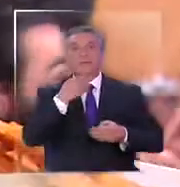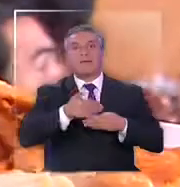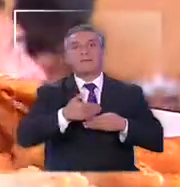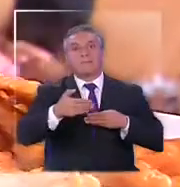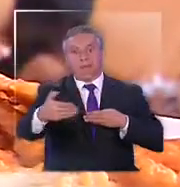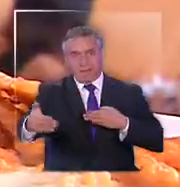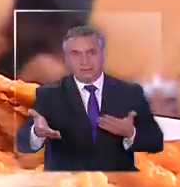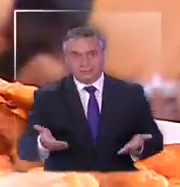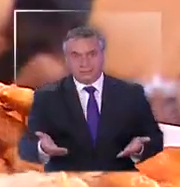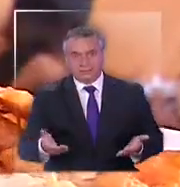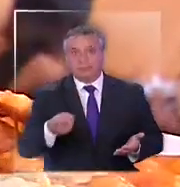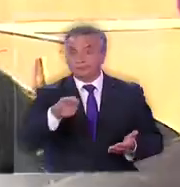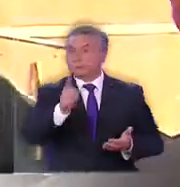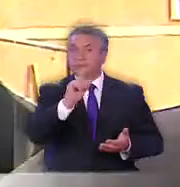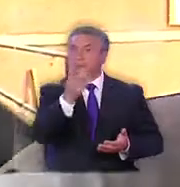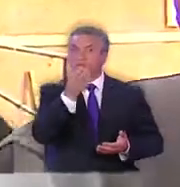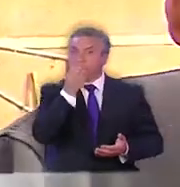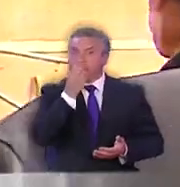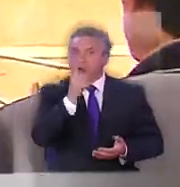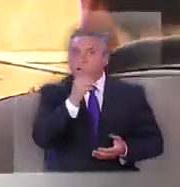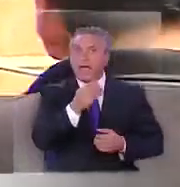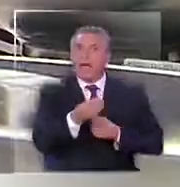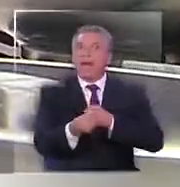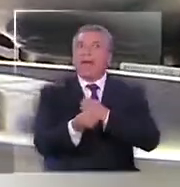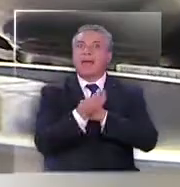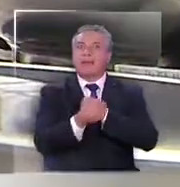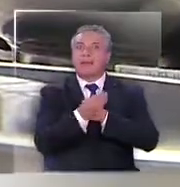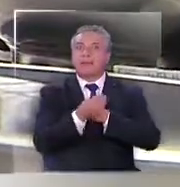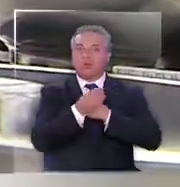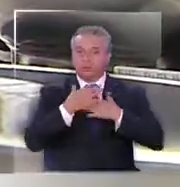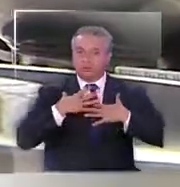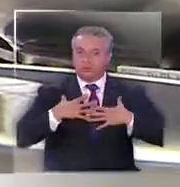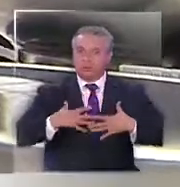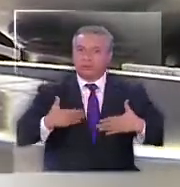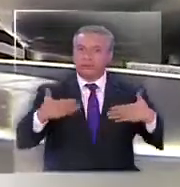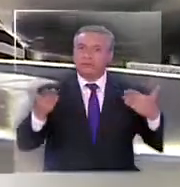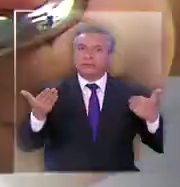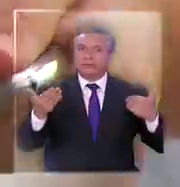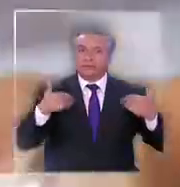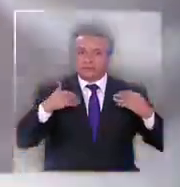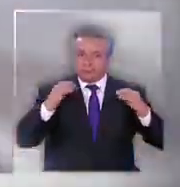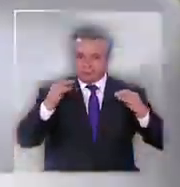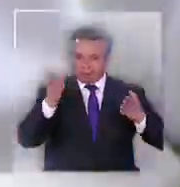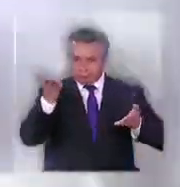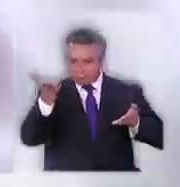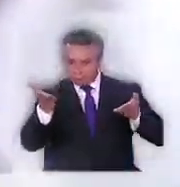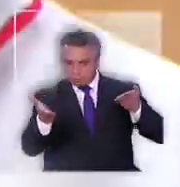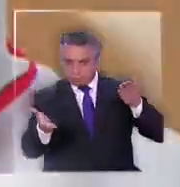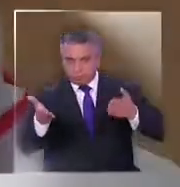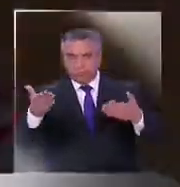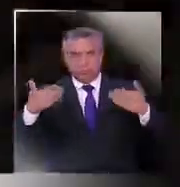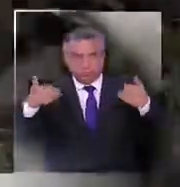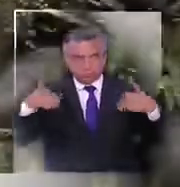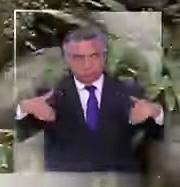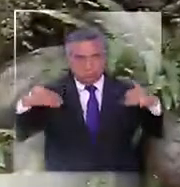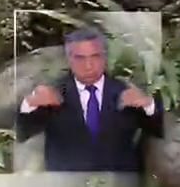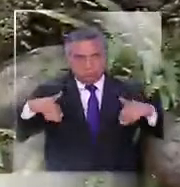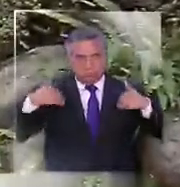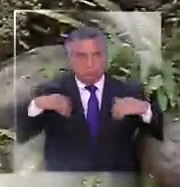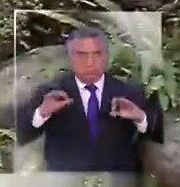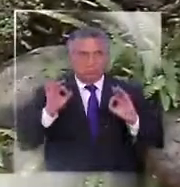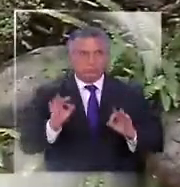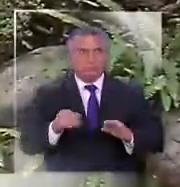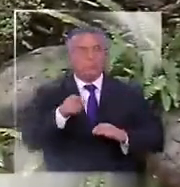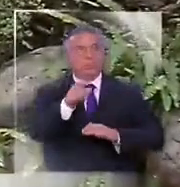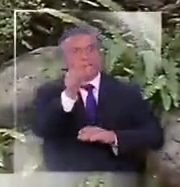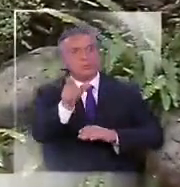es comida, es alimentación, o sea, consumir el nutriente que el organismo requiere en armonía con una actividad física determinada. Bernardita, ¿qué